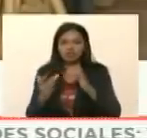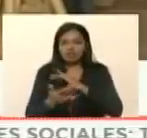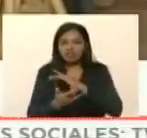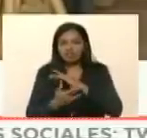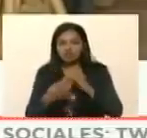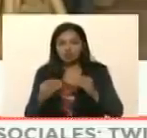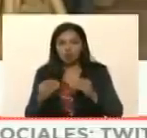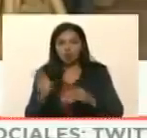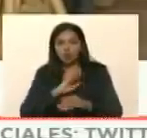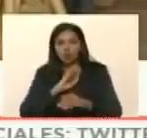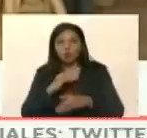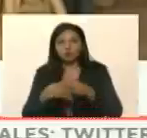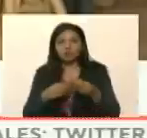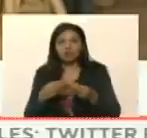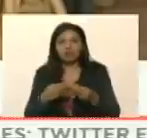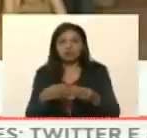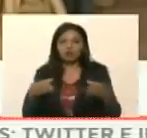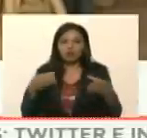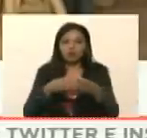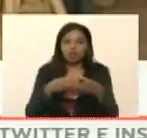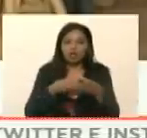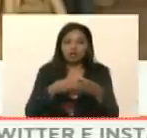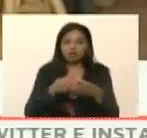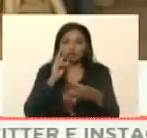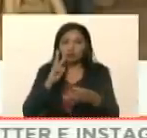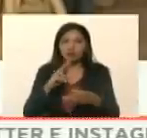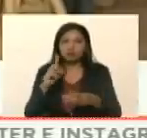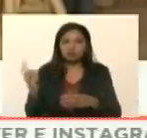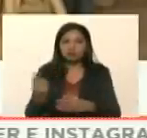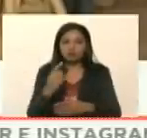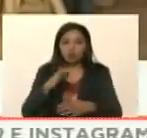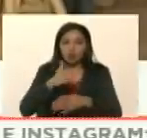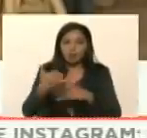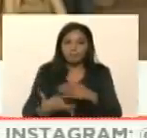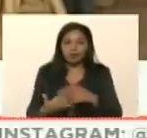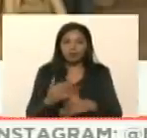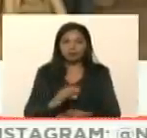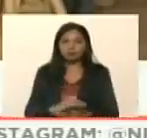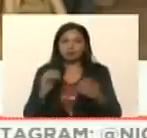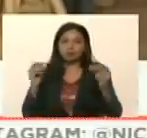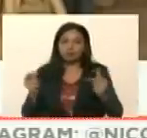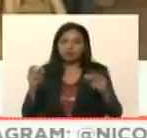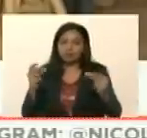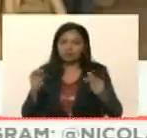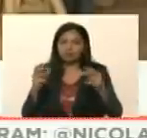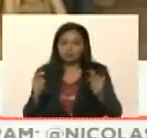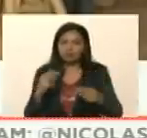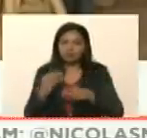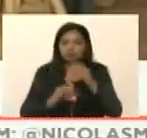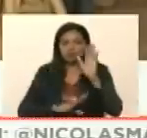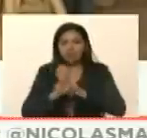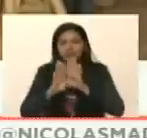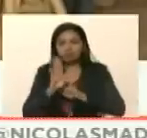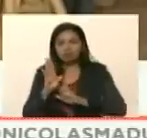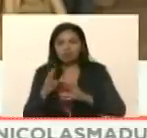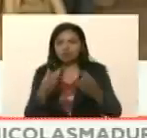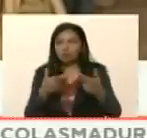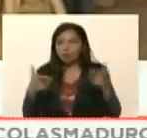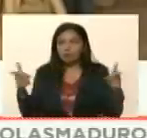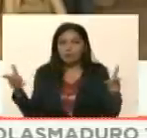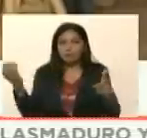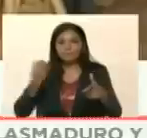y productivo, se está reuniendo para tener un solo plan de activación, crecimiento y